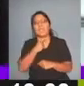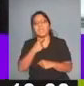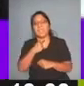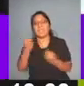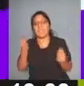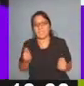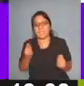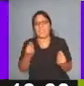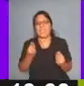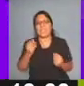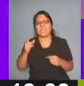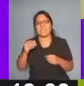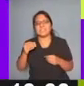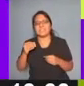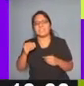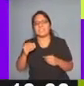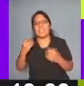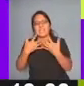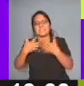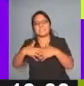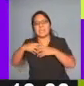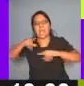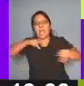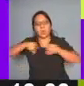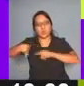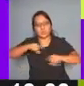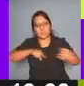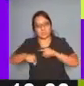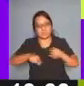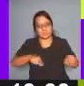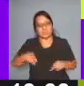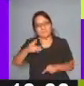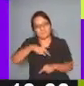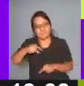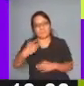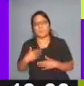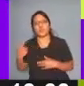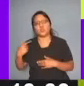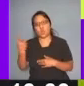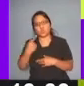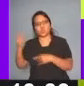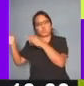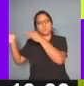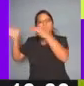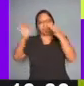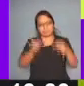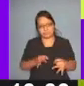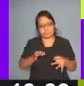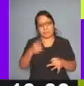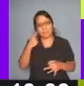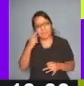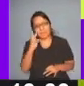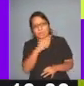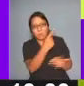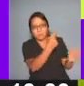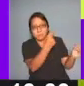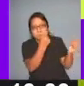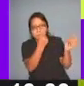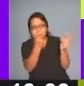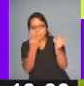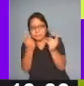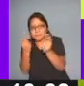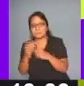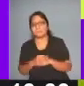del sistema acusatorio federal. Vinimos a aprender de ellos, que ya hace